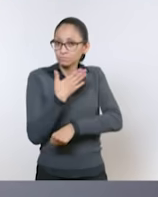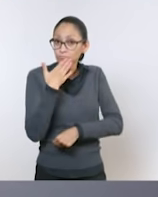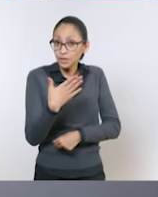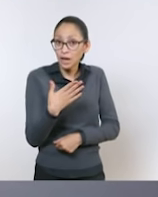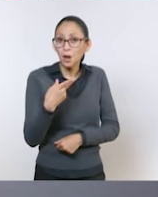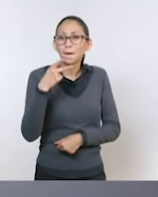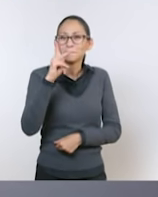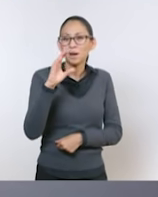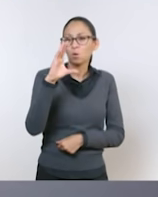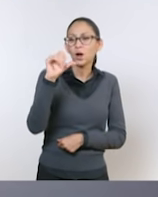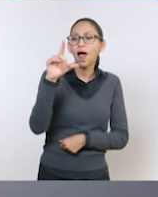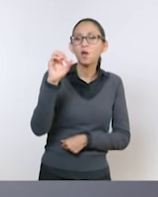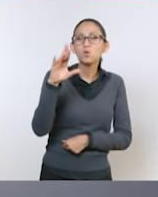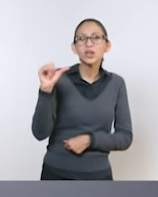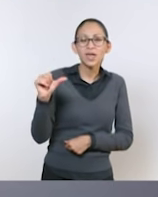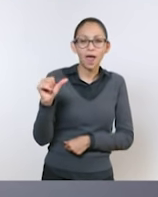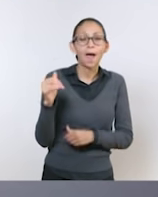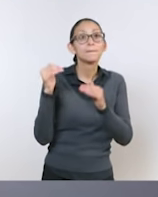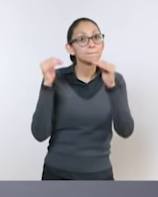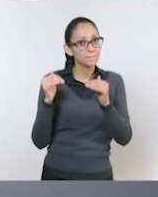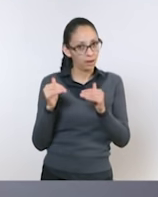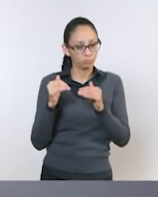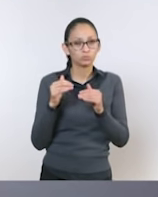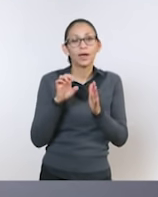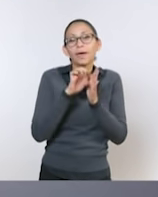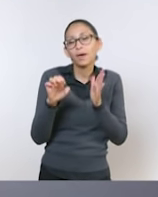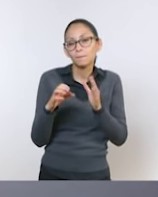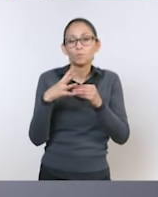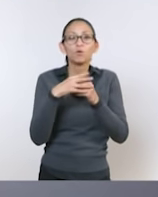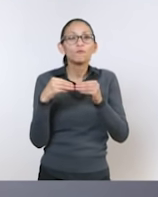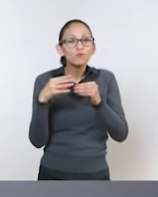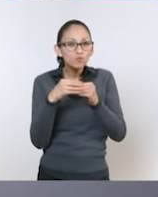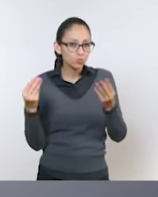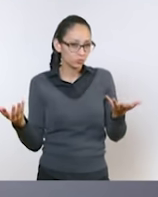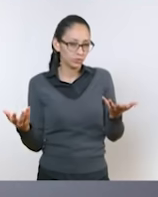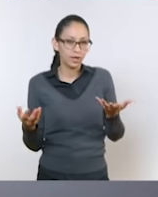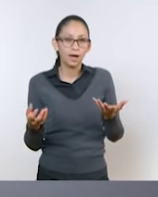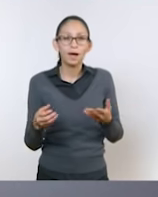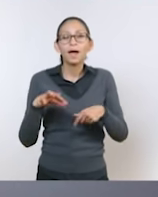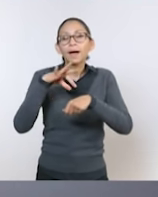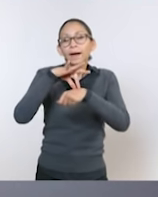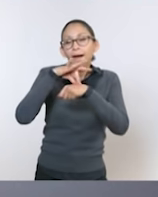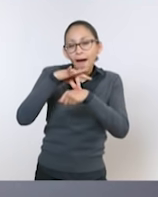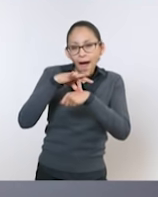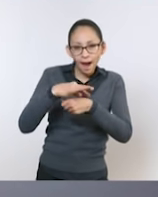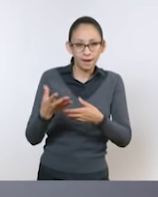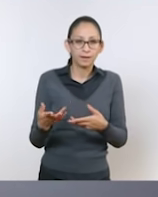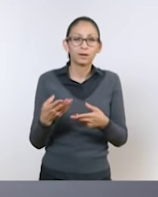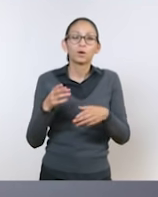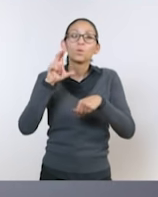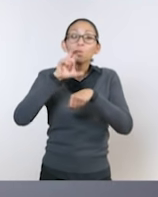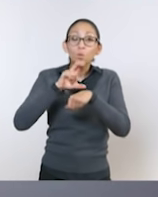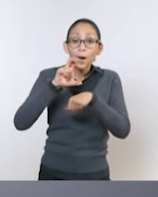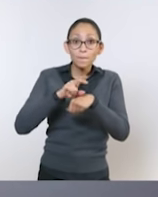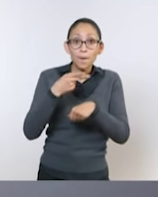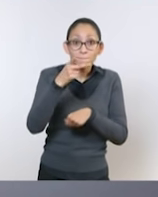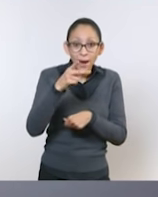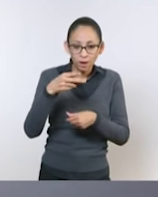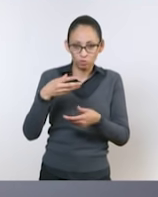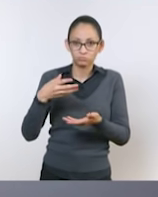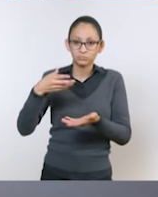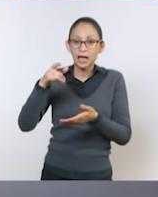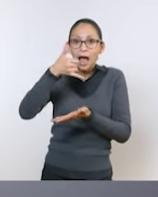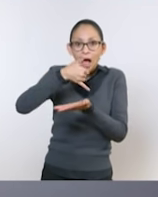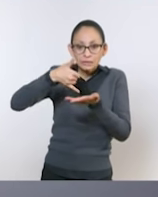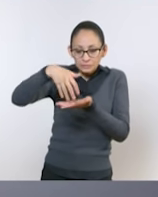energía y que tenga menos calorías, como las frutas, los alimentos de origen animal, como la carne,